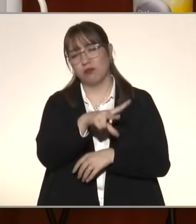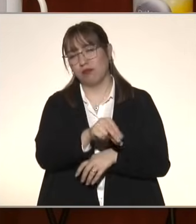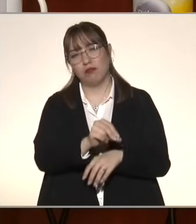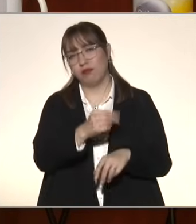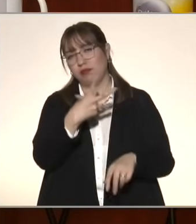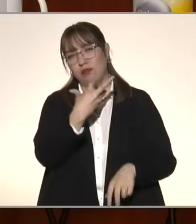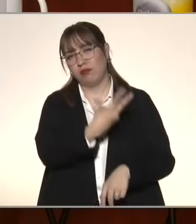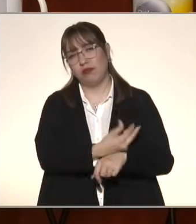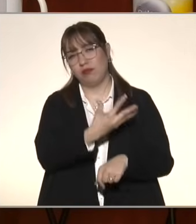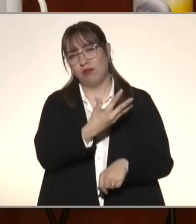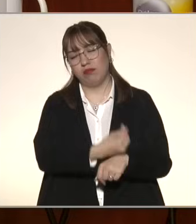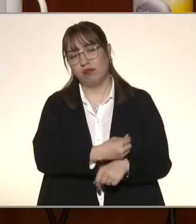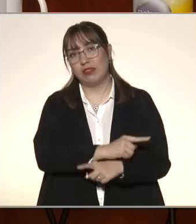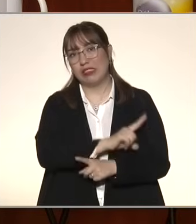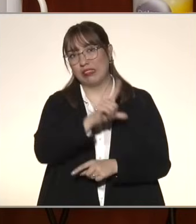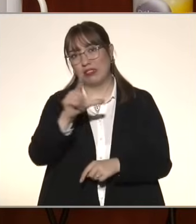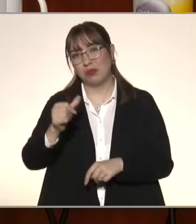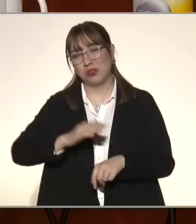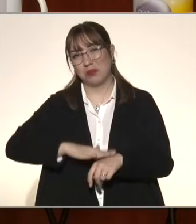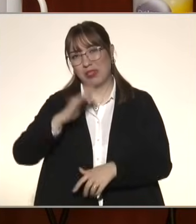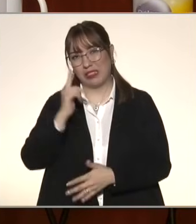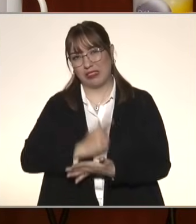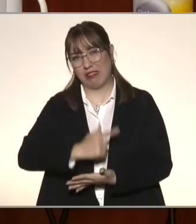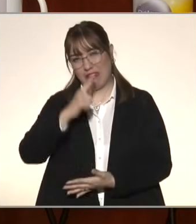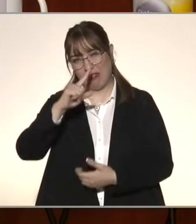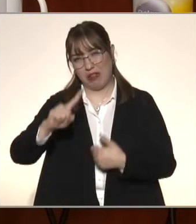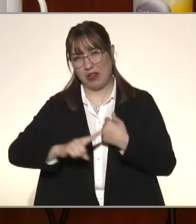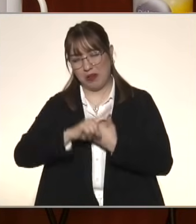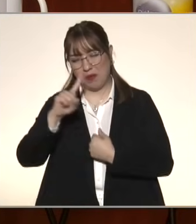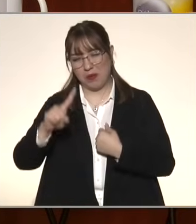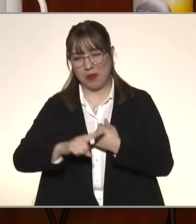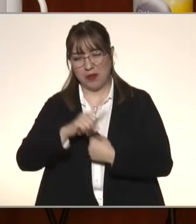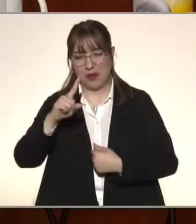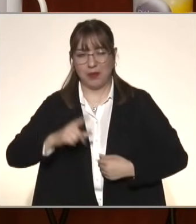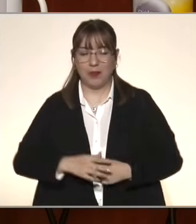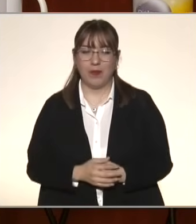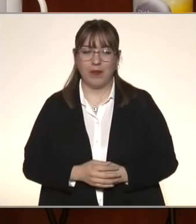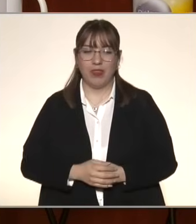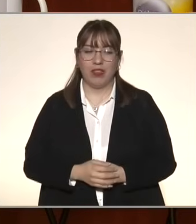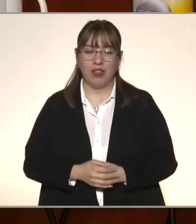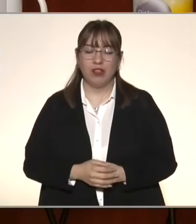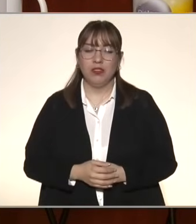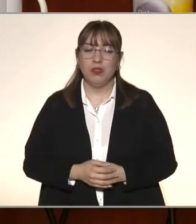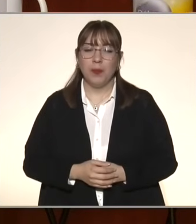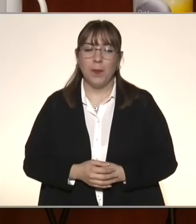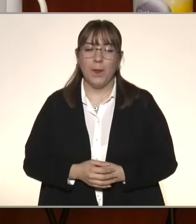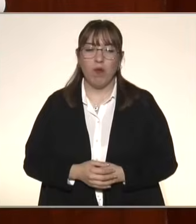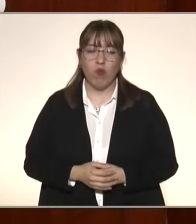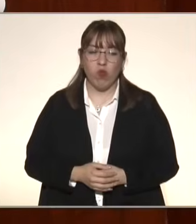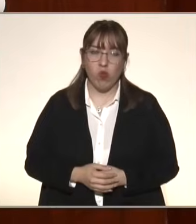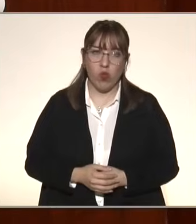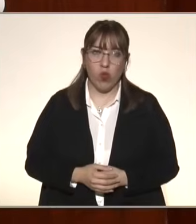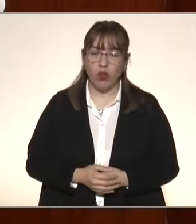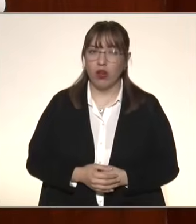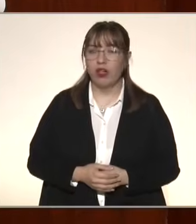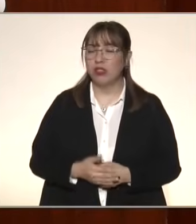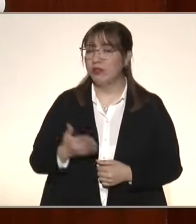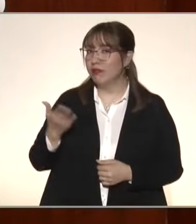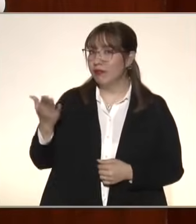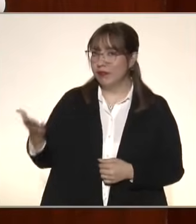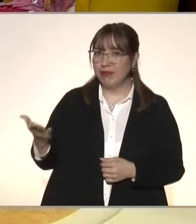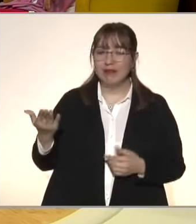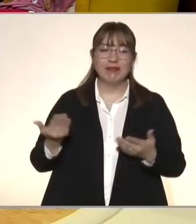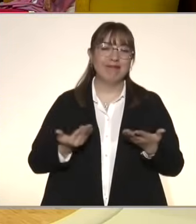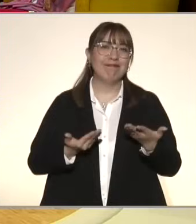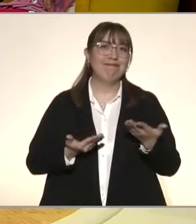y al contrario nos trae más frustración y más esta sensación como de vacío en estas épocas. Claro. Alexis, a veces lo